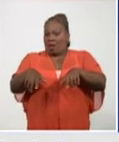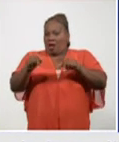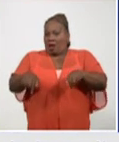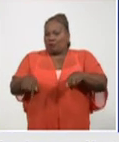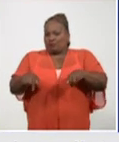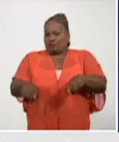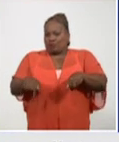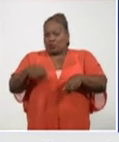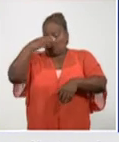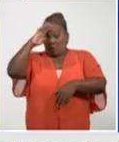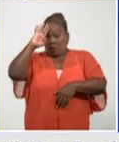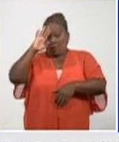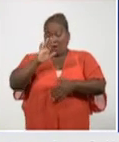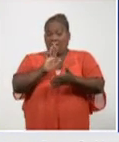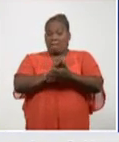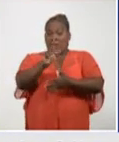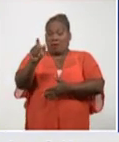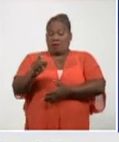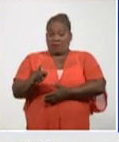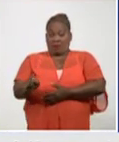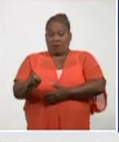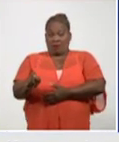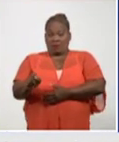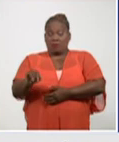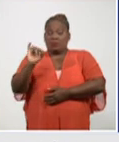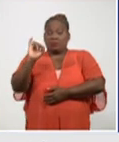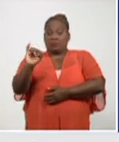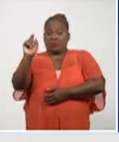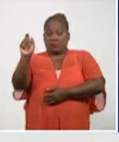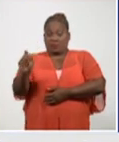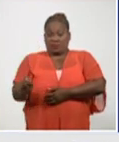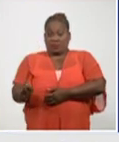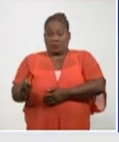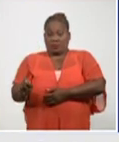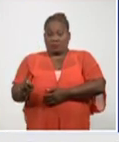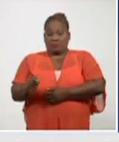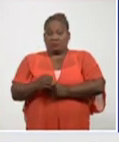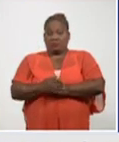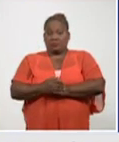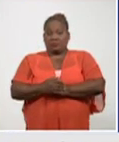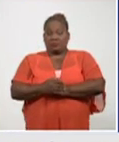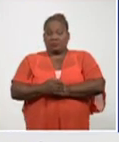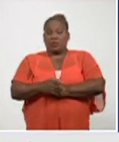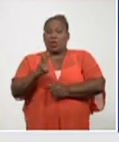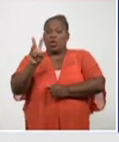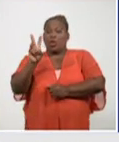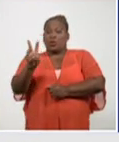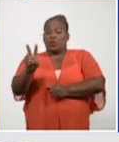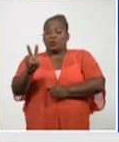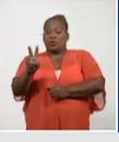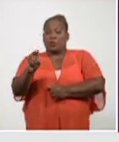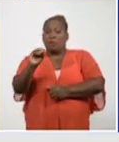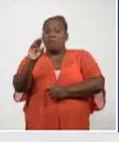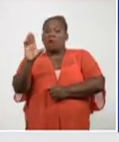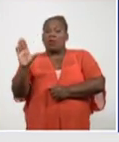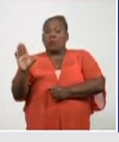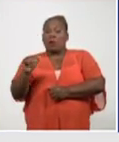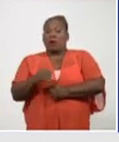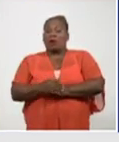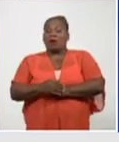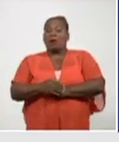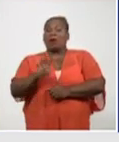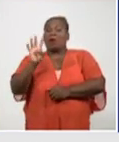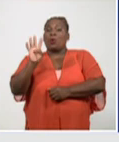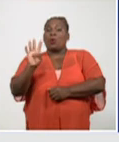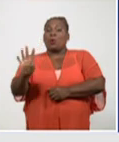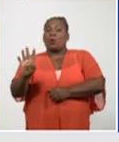de Mayabeque se confirman 6 personas con COVID, 2 del municipio de Madruga y 4 del municipio